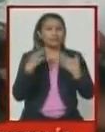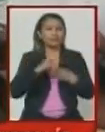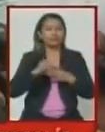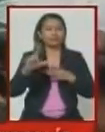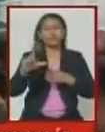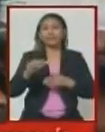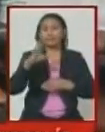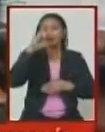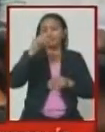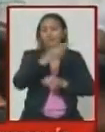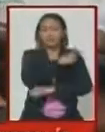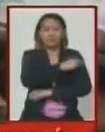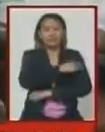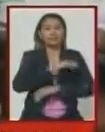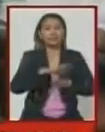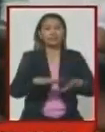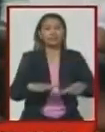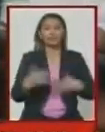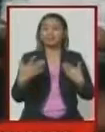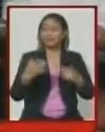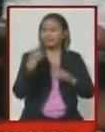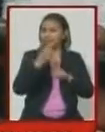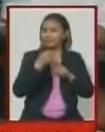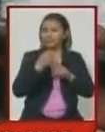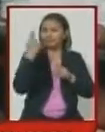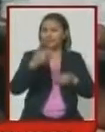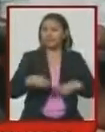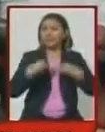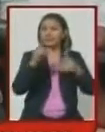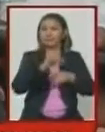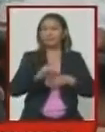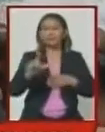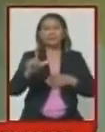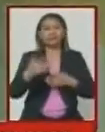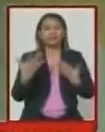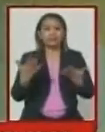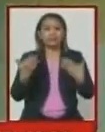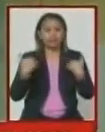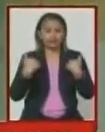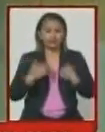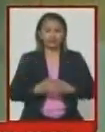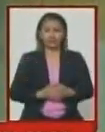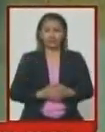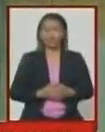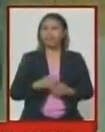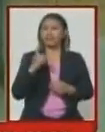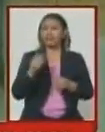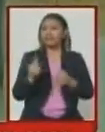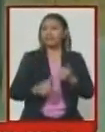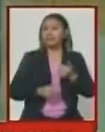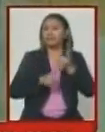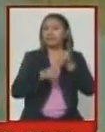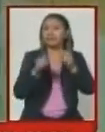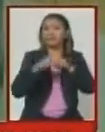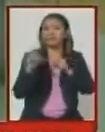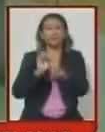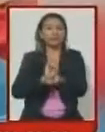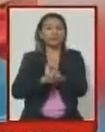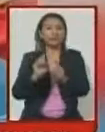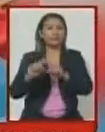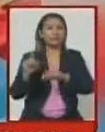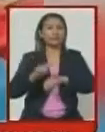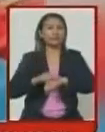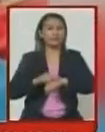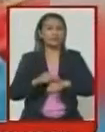licenciada en el hospital de niños y eso estamos peleando para que nos den licenciada. Ahorita estamos con puras auxiliares de enfermería en diferentes